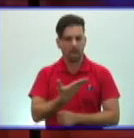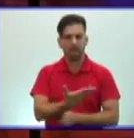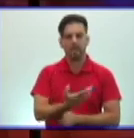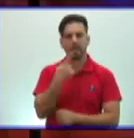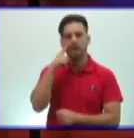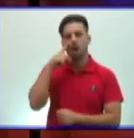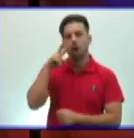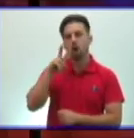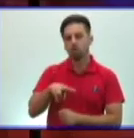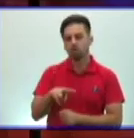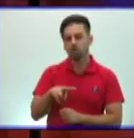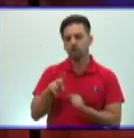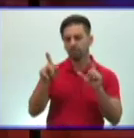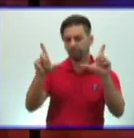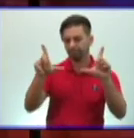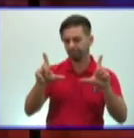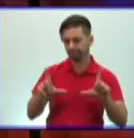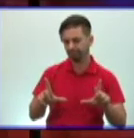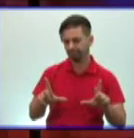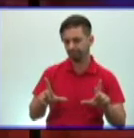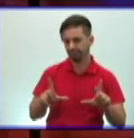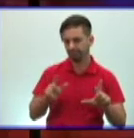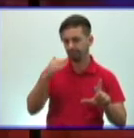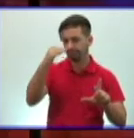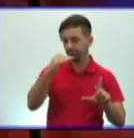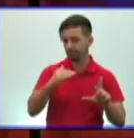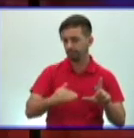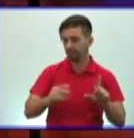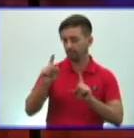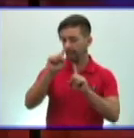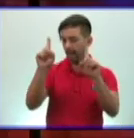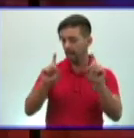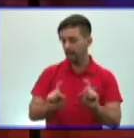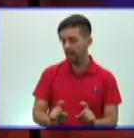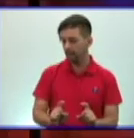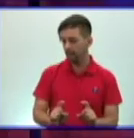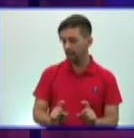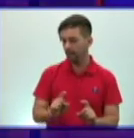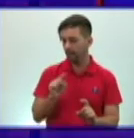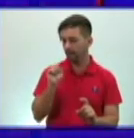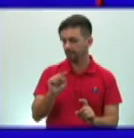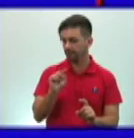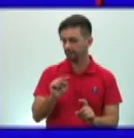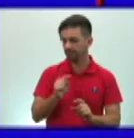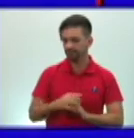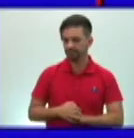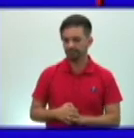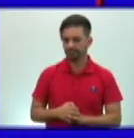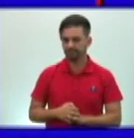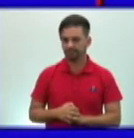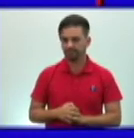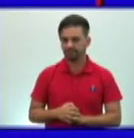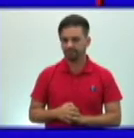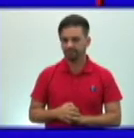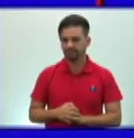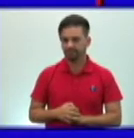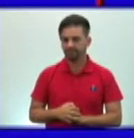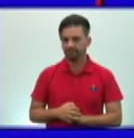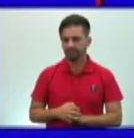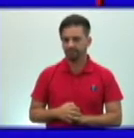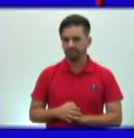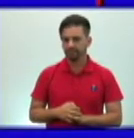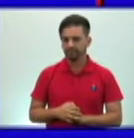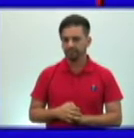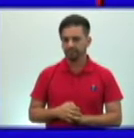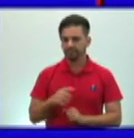a la diapo, pues sencillamente hay un grupo de interrogantes ahí expresados donde les van diciendo qué